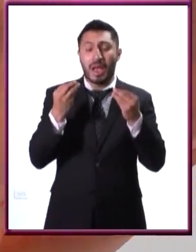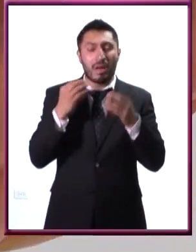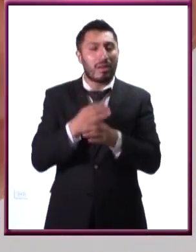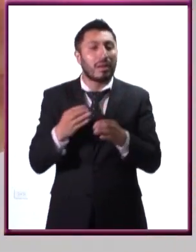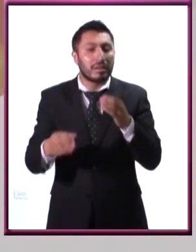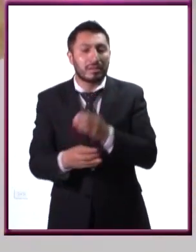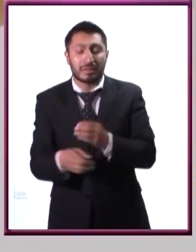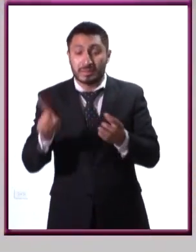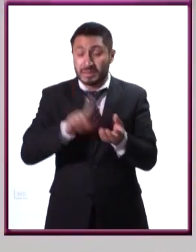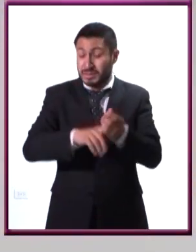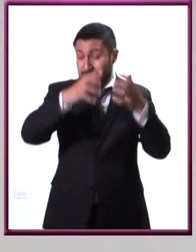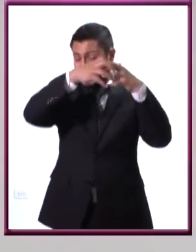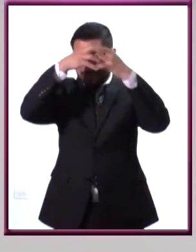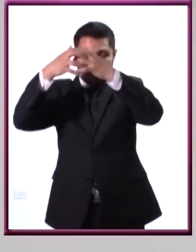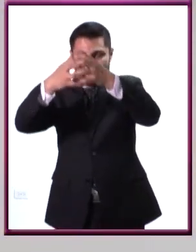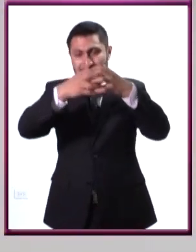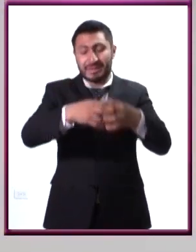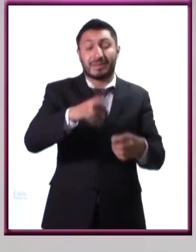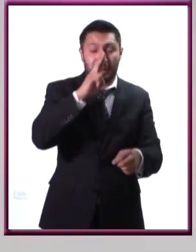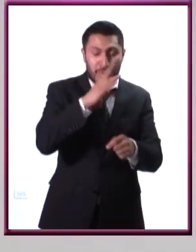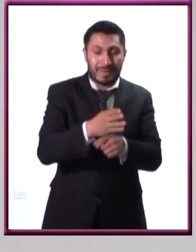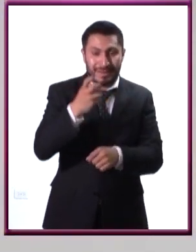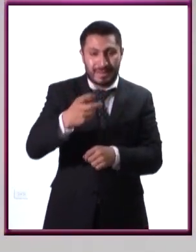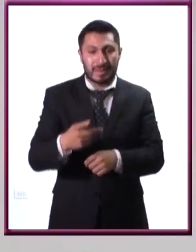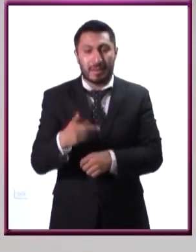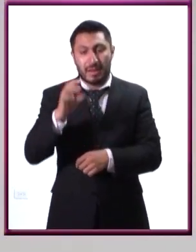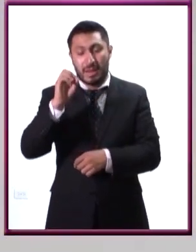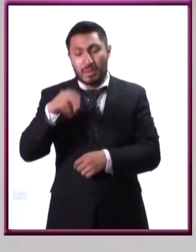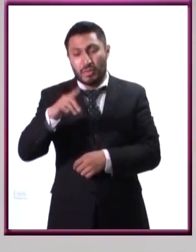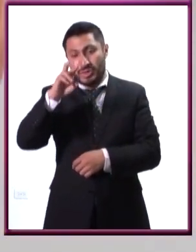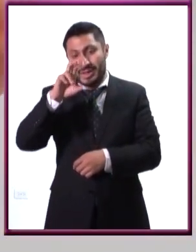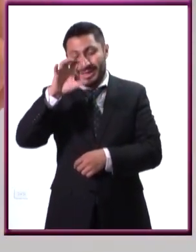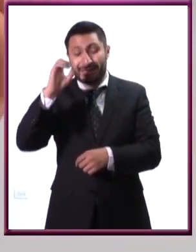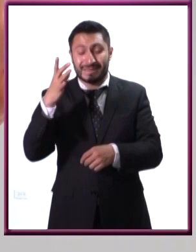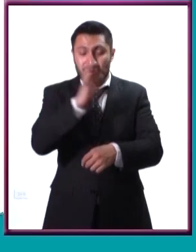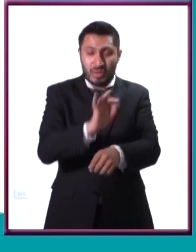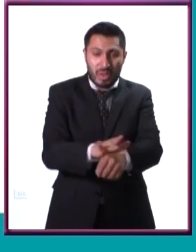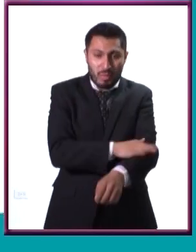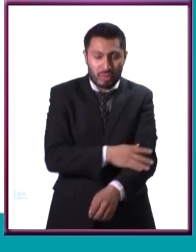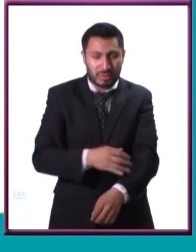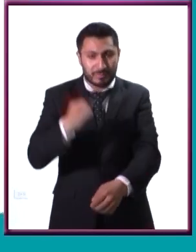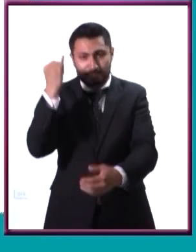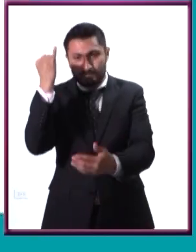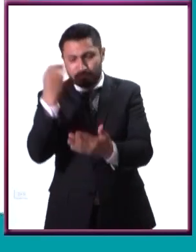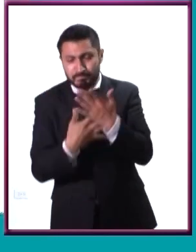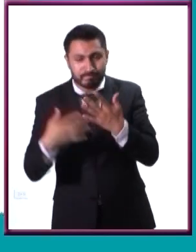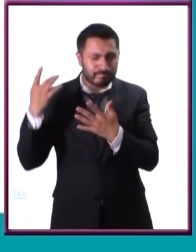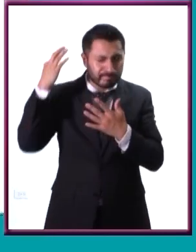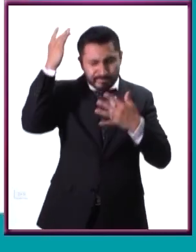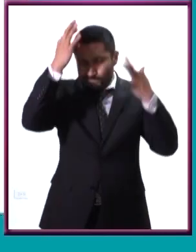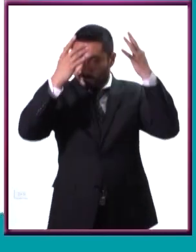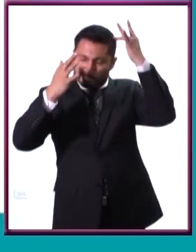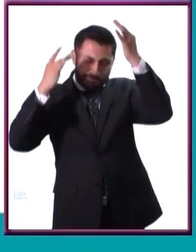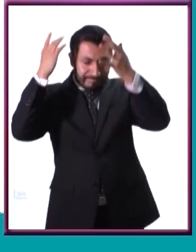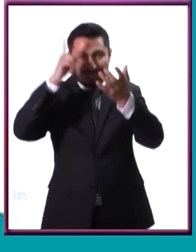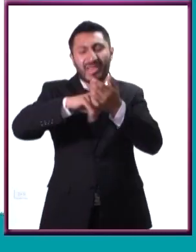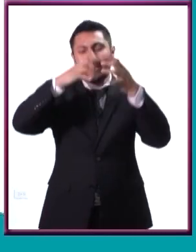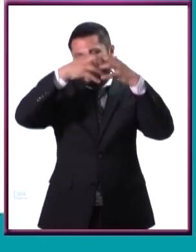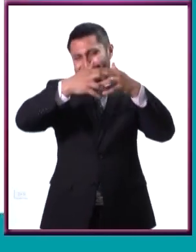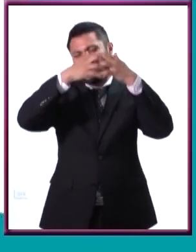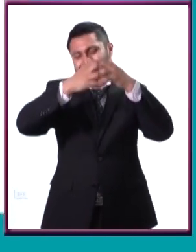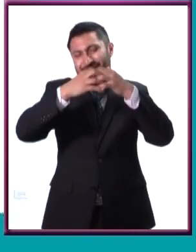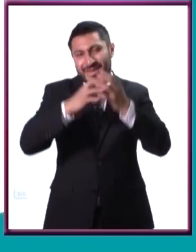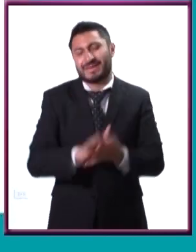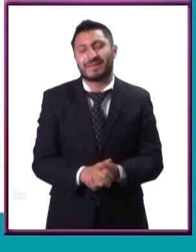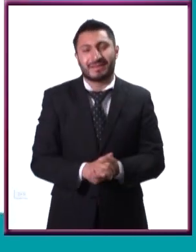en muchas partes del cerebro, que se encarga justamente de la ponderación emocional y del procesamiento de imágenes. Así ocurre en